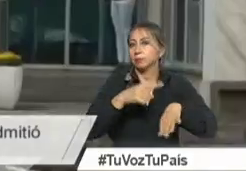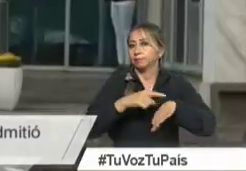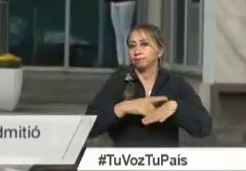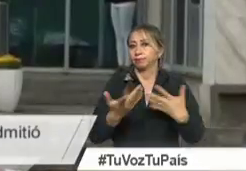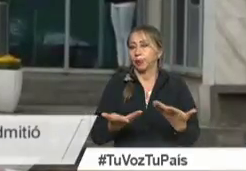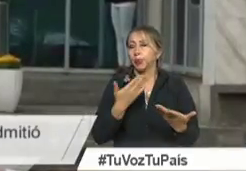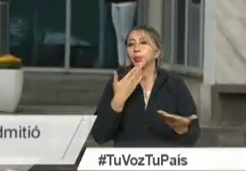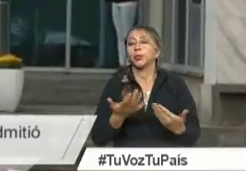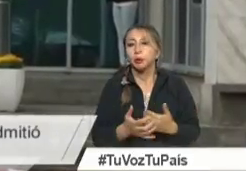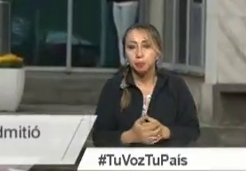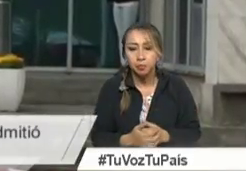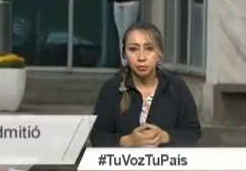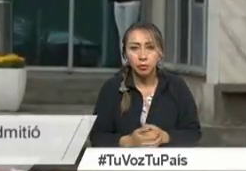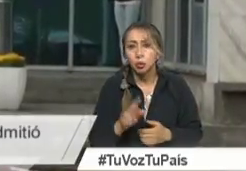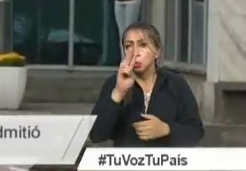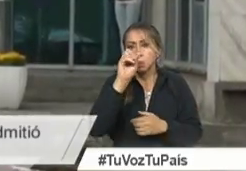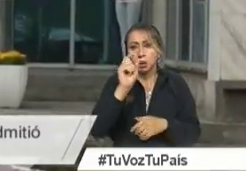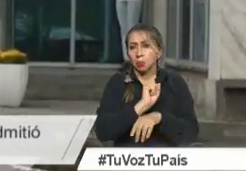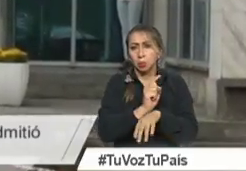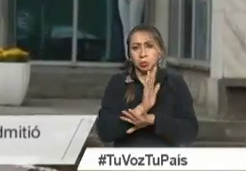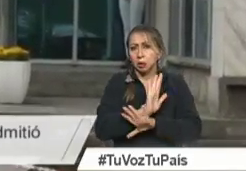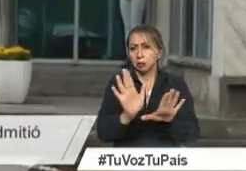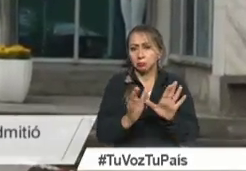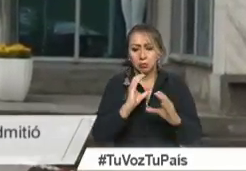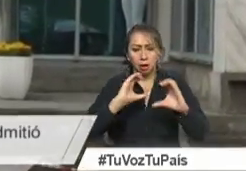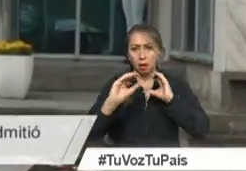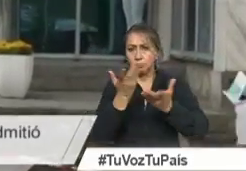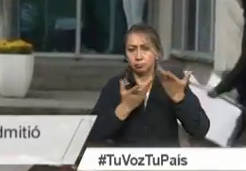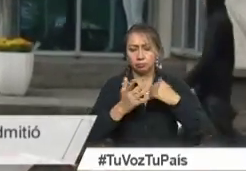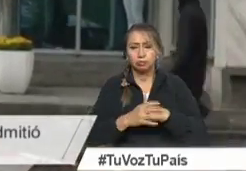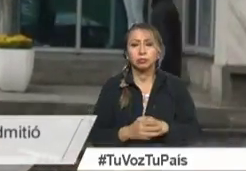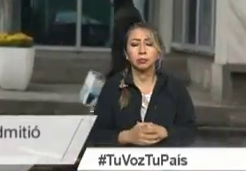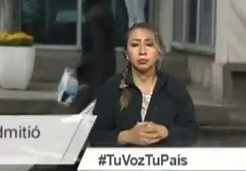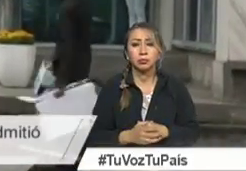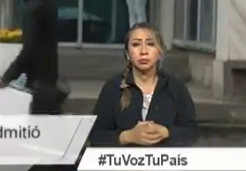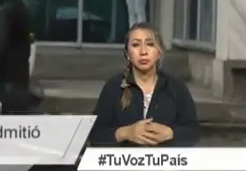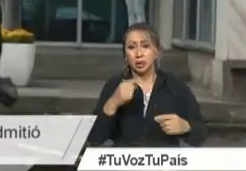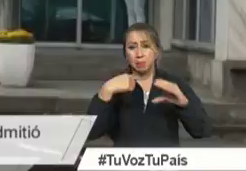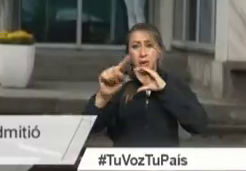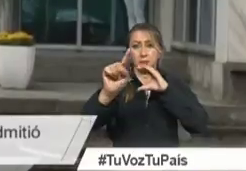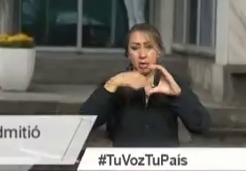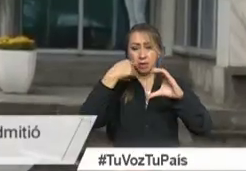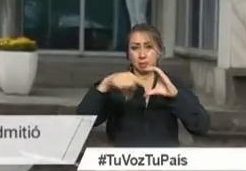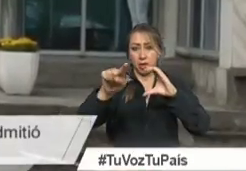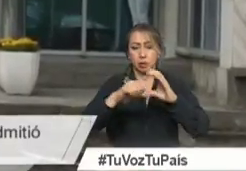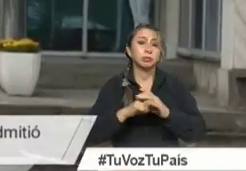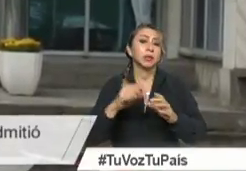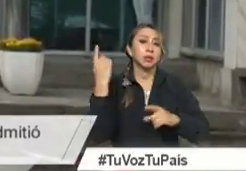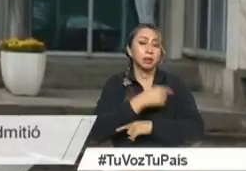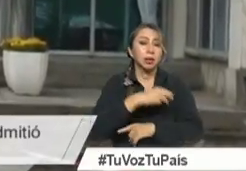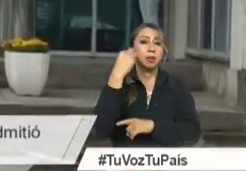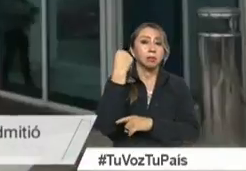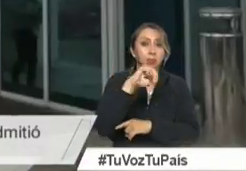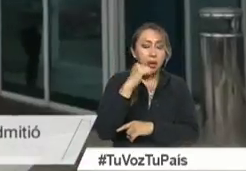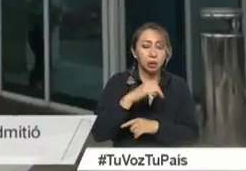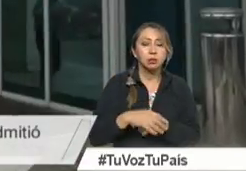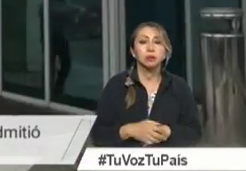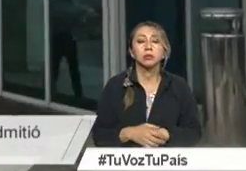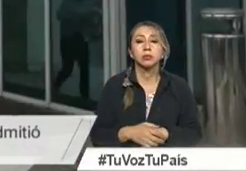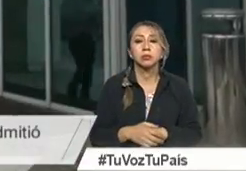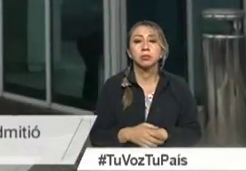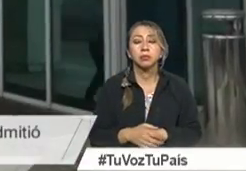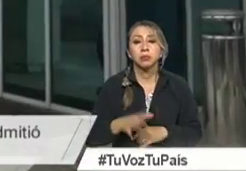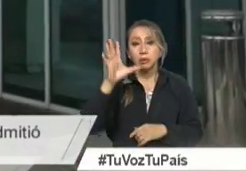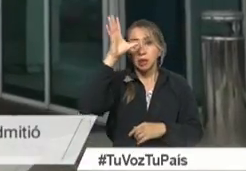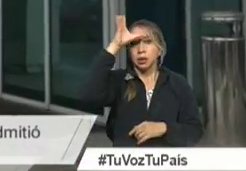y que sólo duró 20 minutos según los correos difundidos por el mismo el martes la información ofrecida sobre